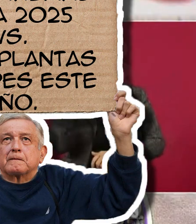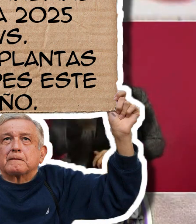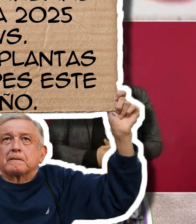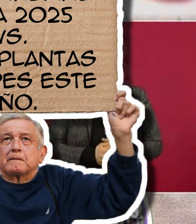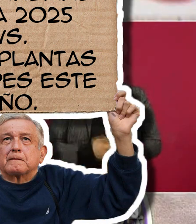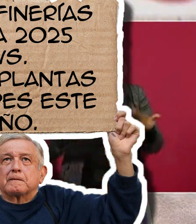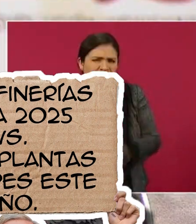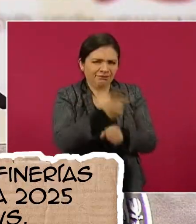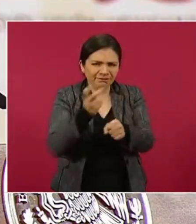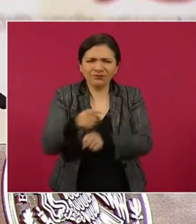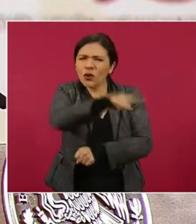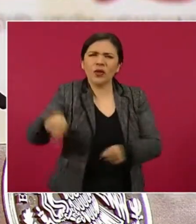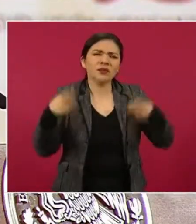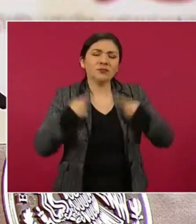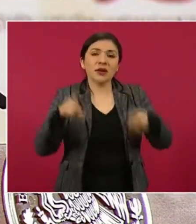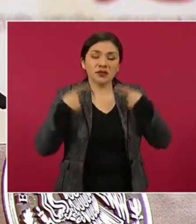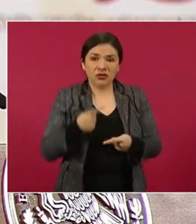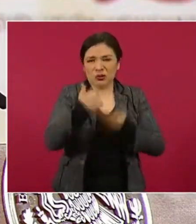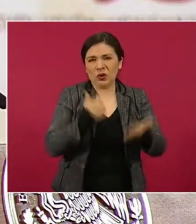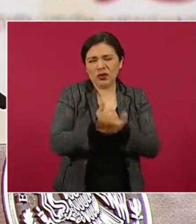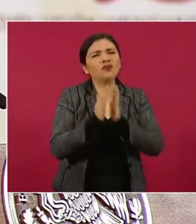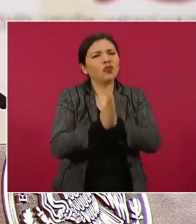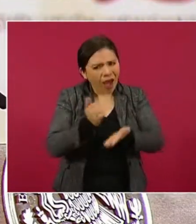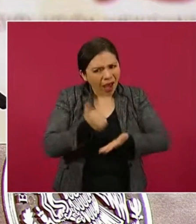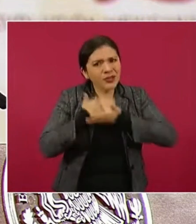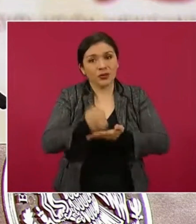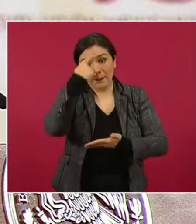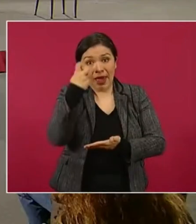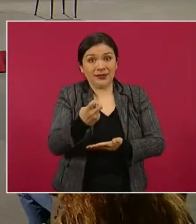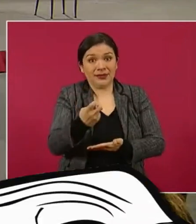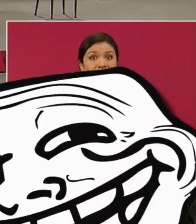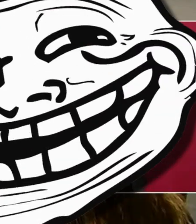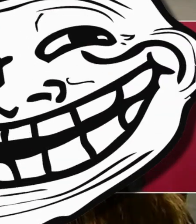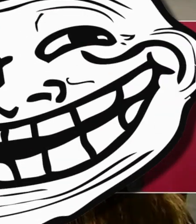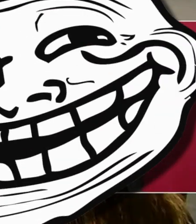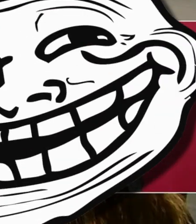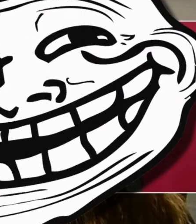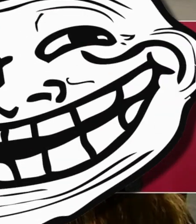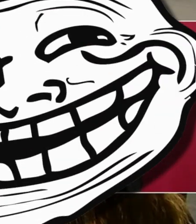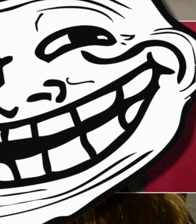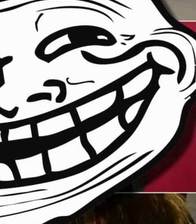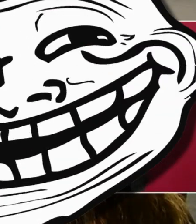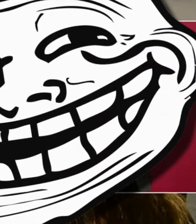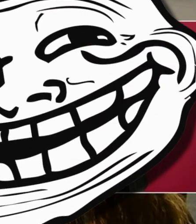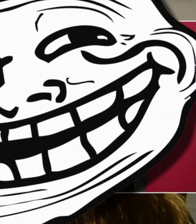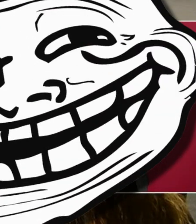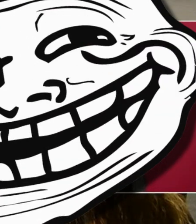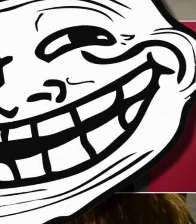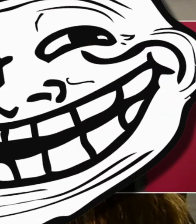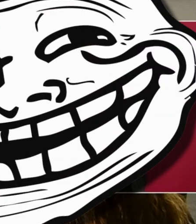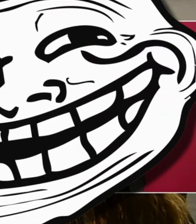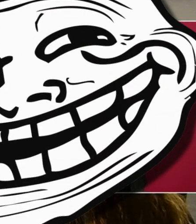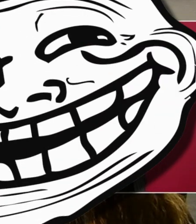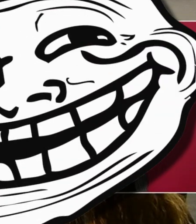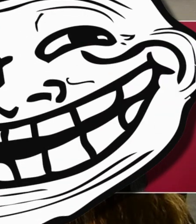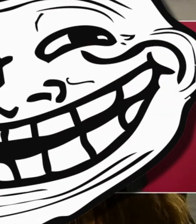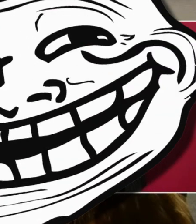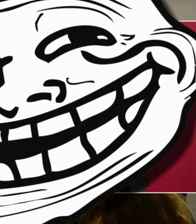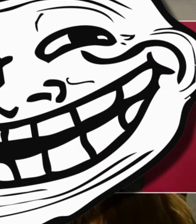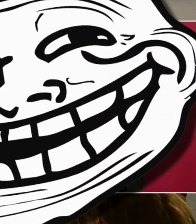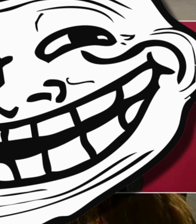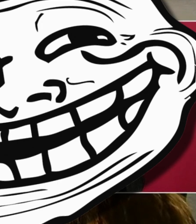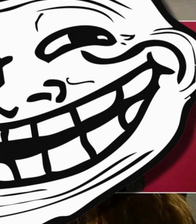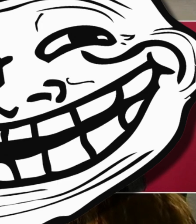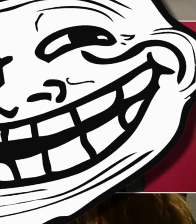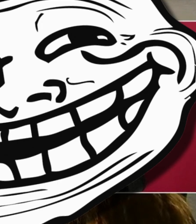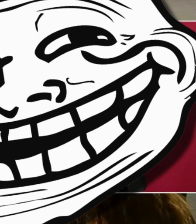bueno, invitamos a todas y a todos los ciudadanos a colaborar en esta sección, denunciando notas falsas a través del Facebook, ¿Quiénes tienen las mentiras?, el